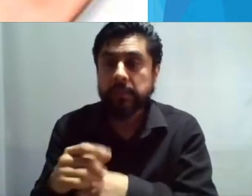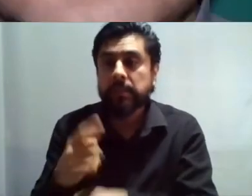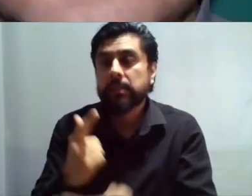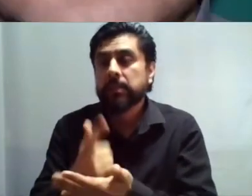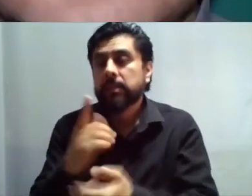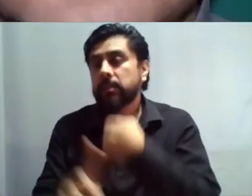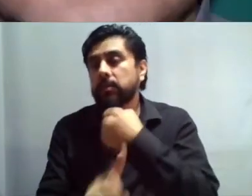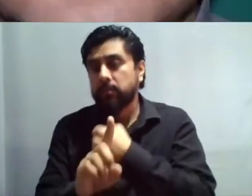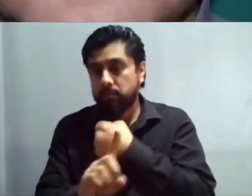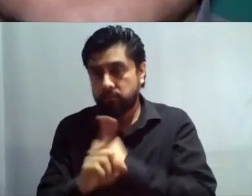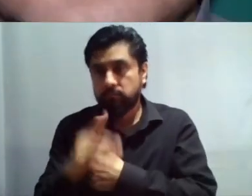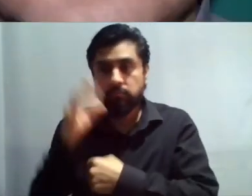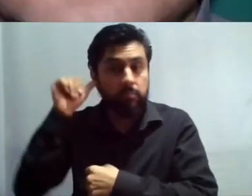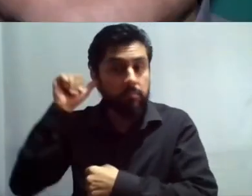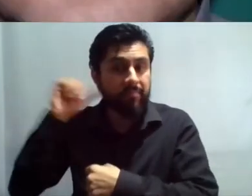sigue.